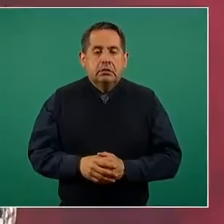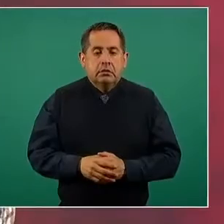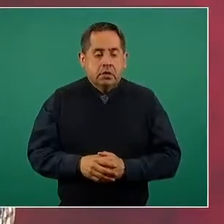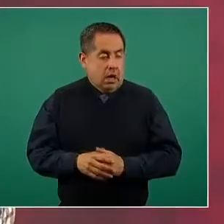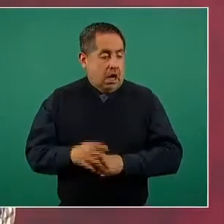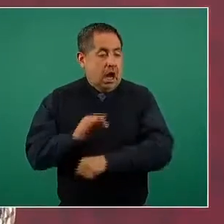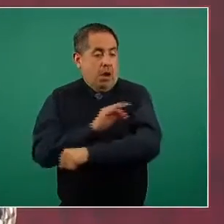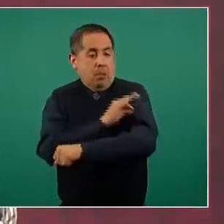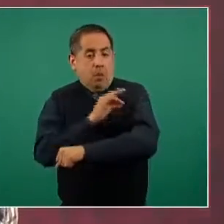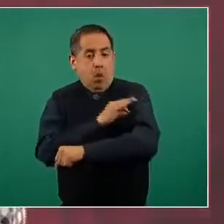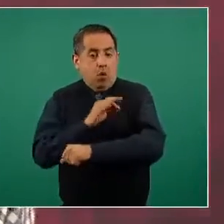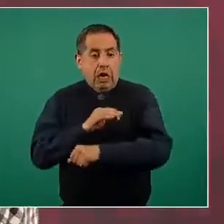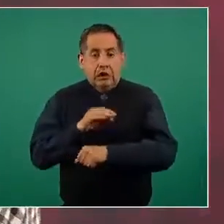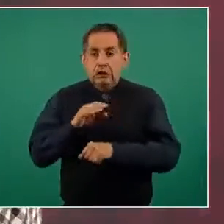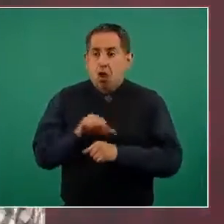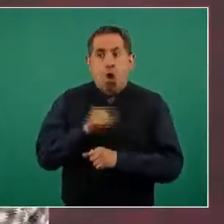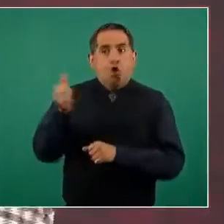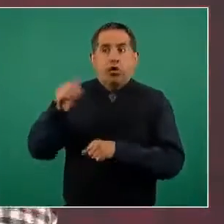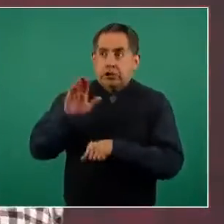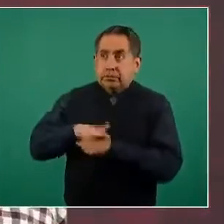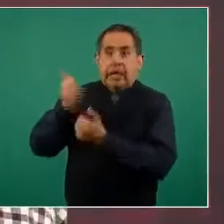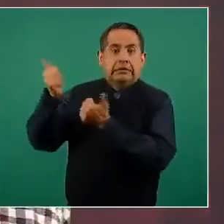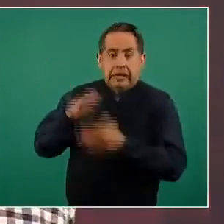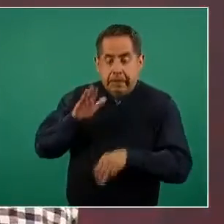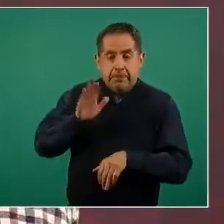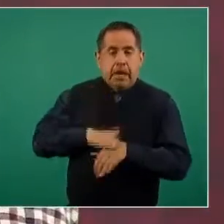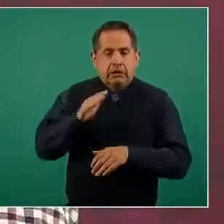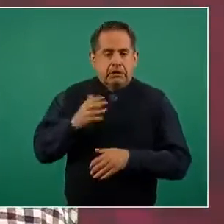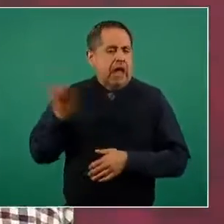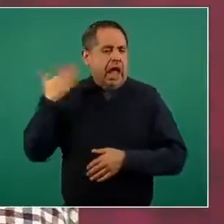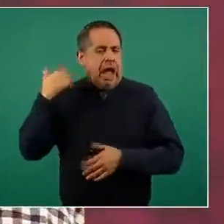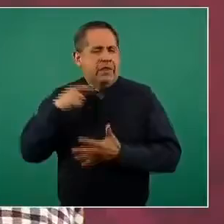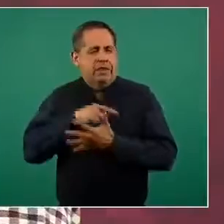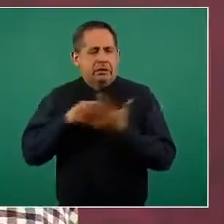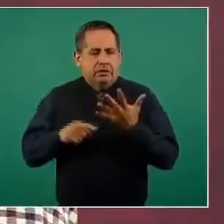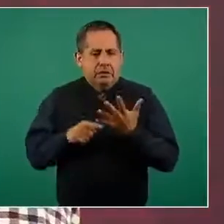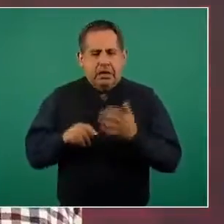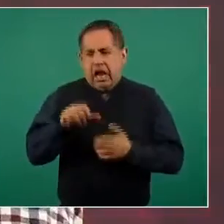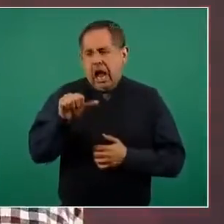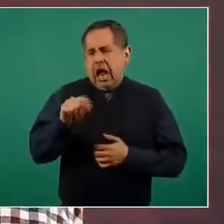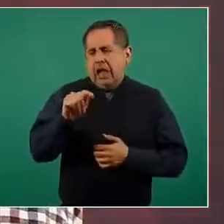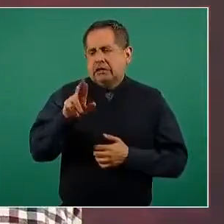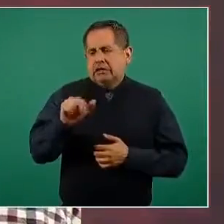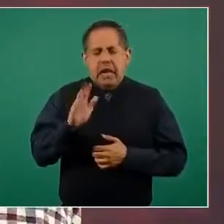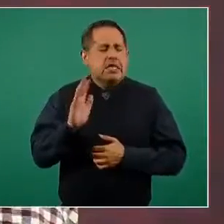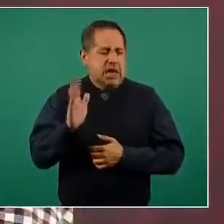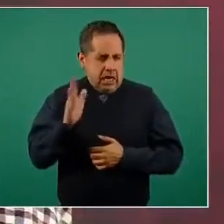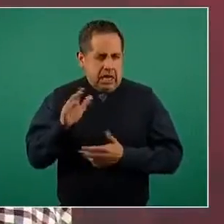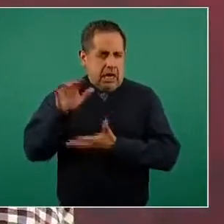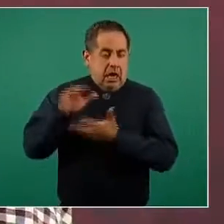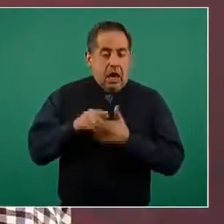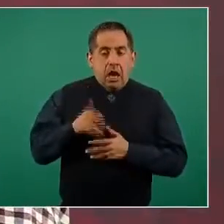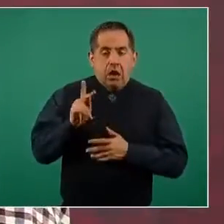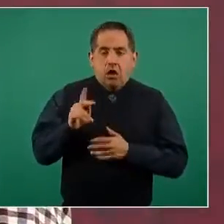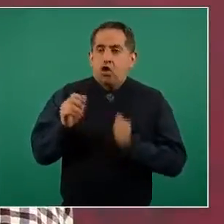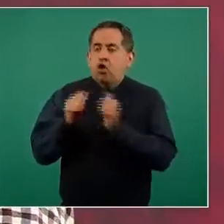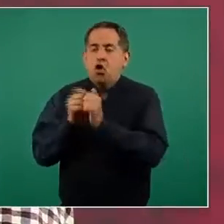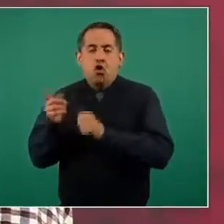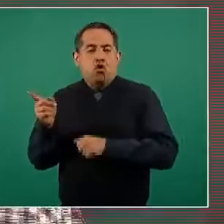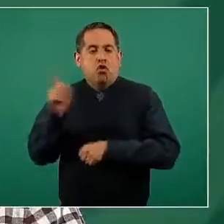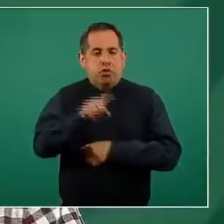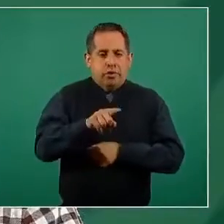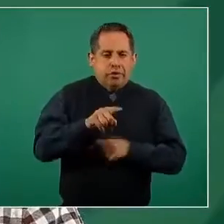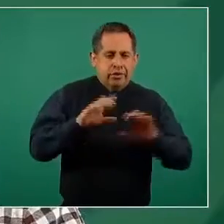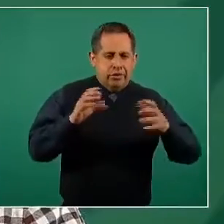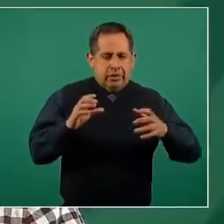vacunas adicionales en puerta. Las que ya habíamos mencionado es la vacuna de Astra, pero comercializada por el